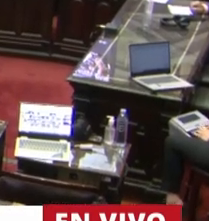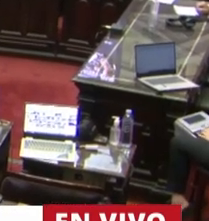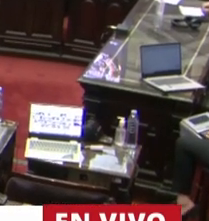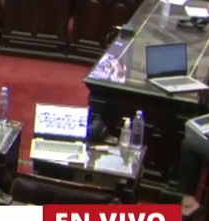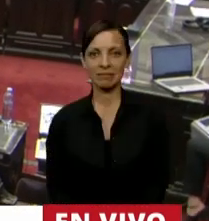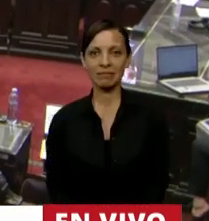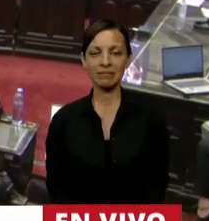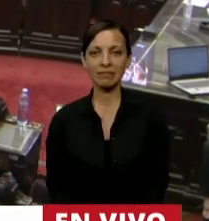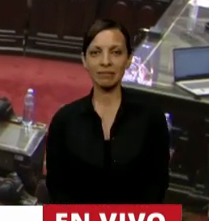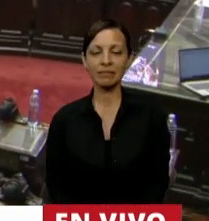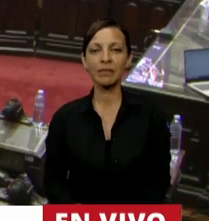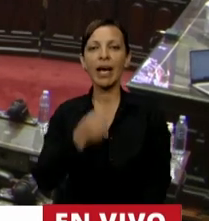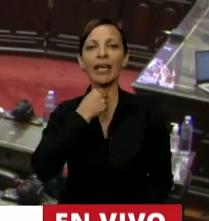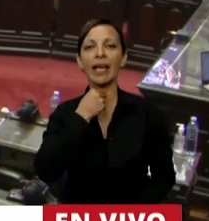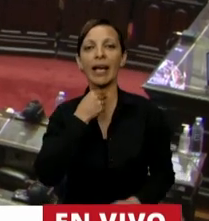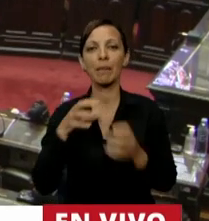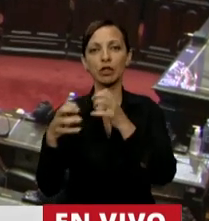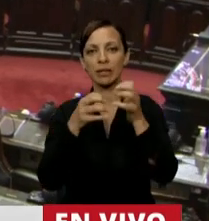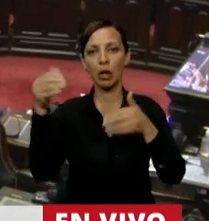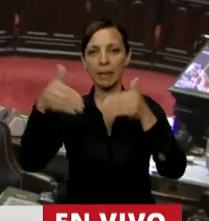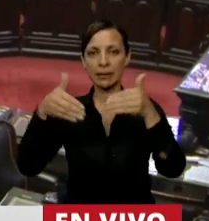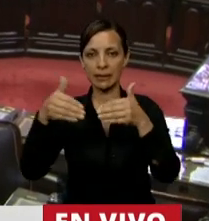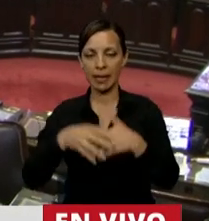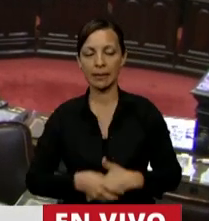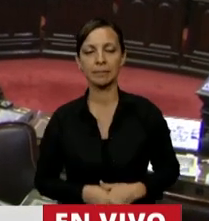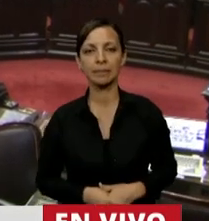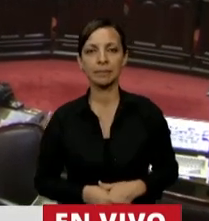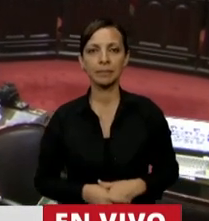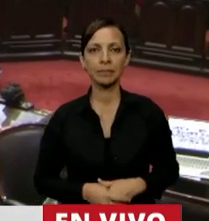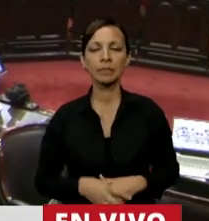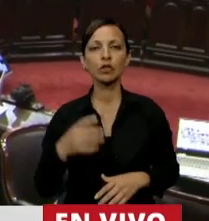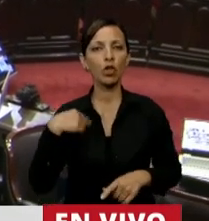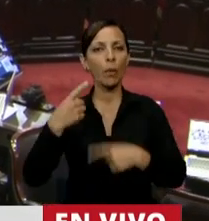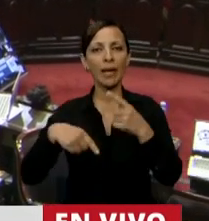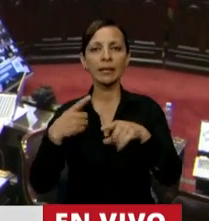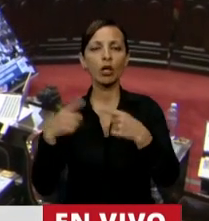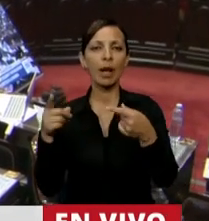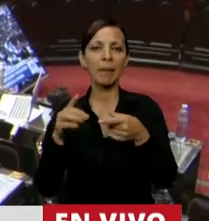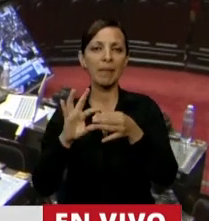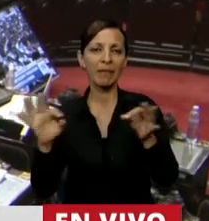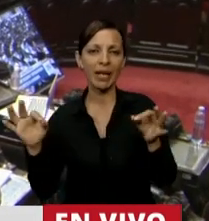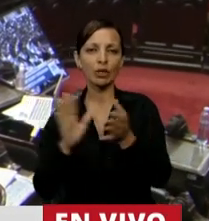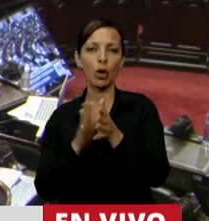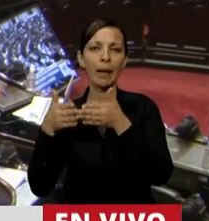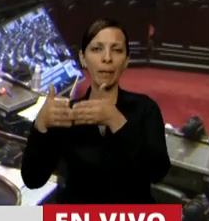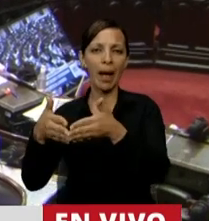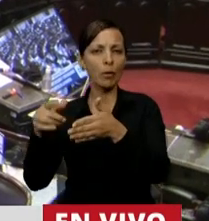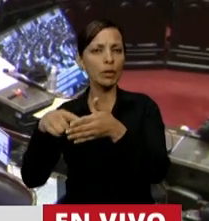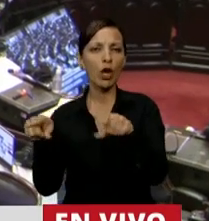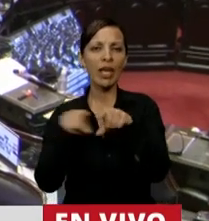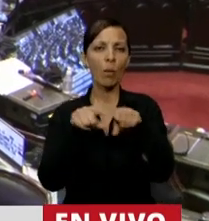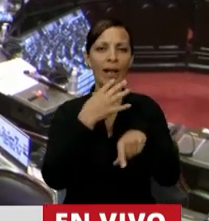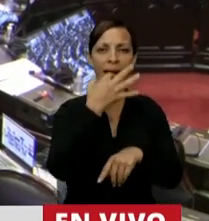sesiones presenciales, señor presidente. Voy a seguir con la paradoja del barco porque sin duda se adapta muy bien a la